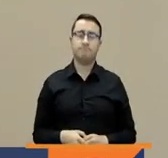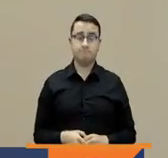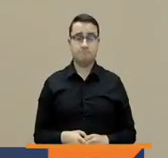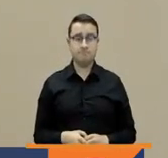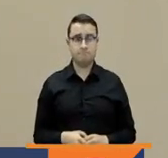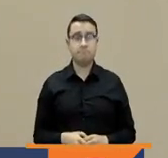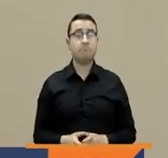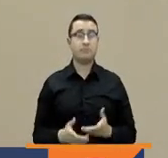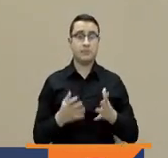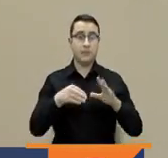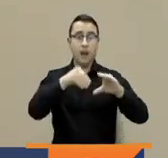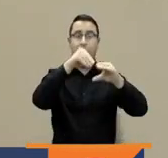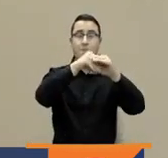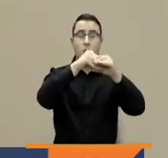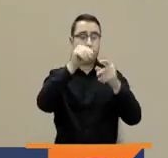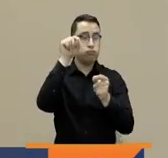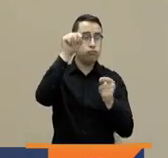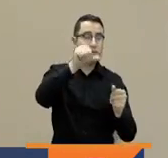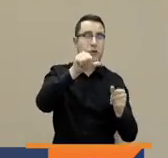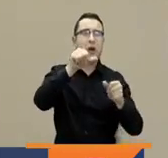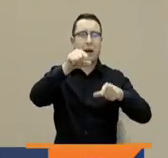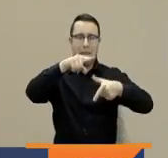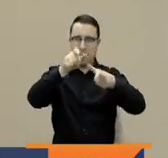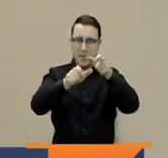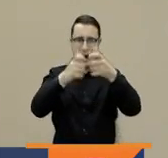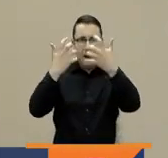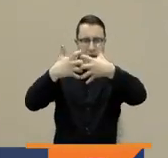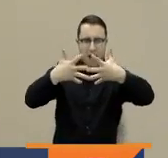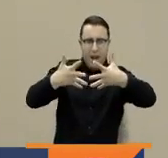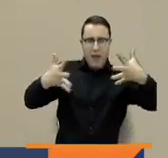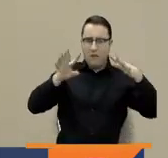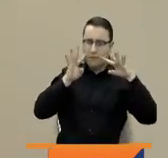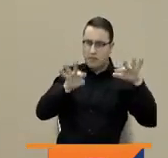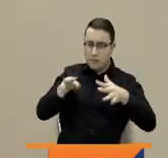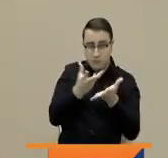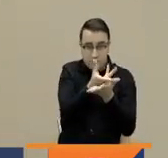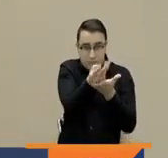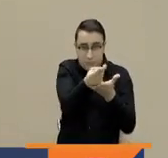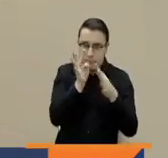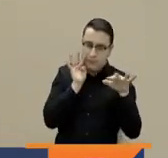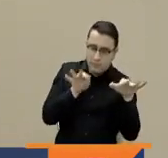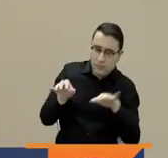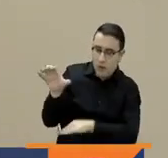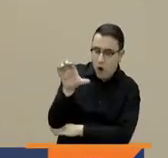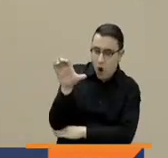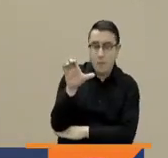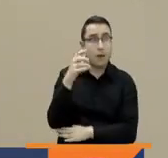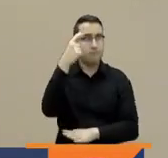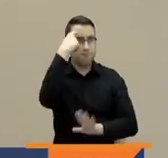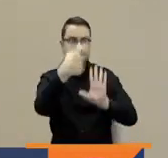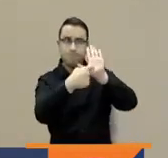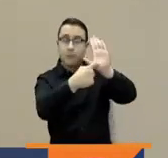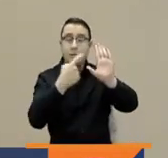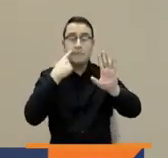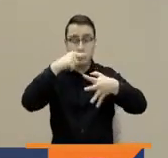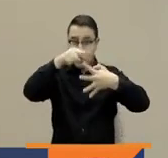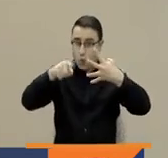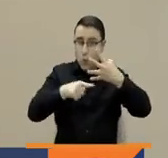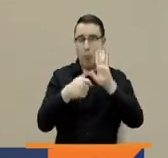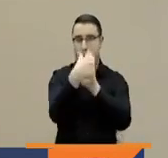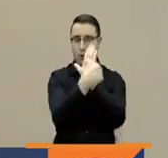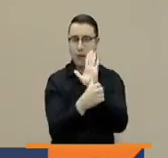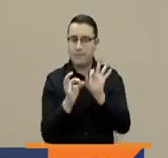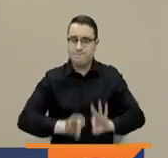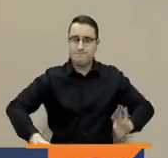de inversión y para las calificadoras de riesgo, y por el contrario va dirigido a cuatro programas importantes. Va dirigido al empleo formal